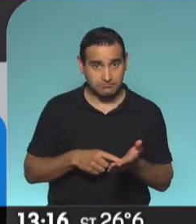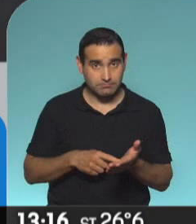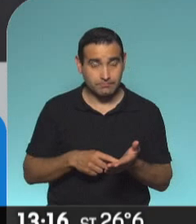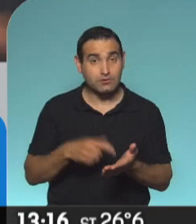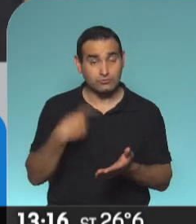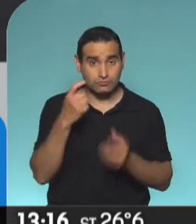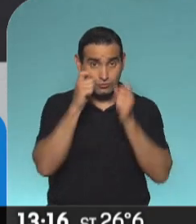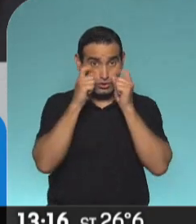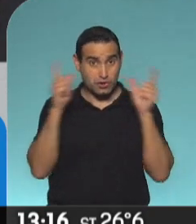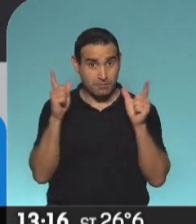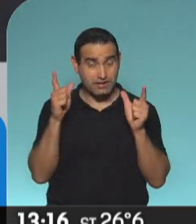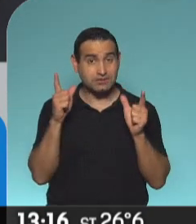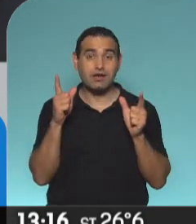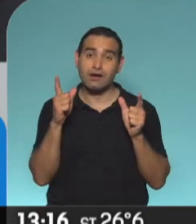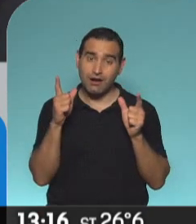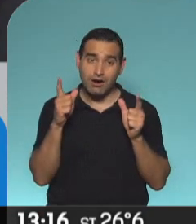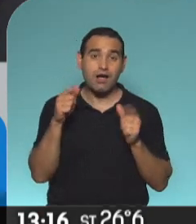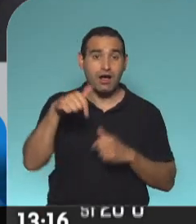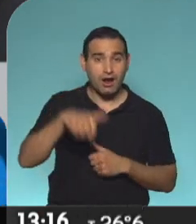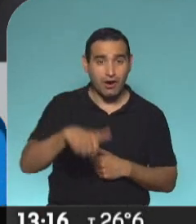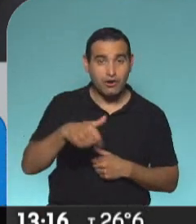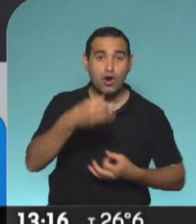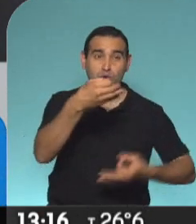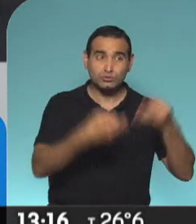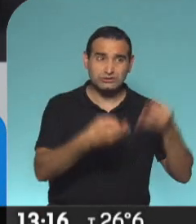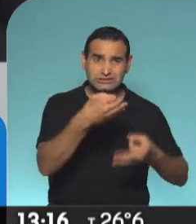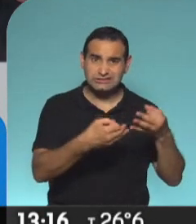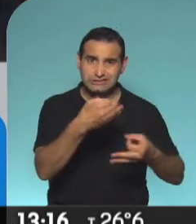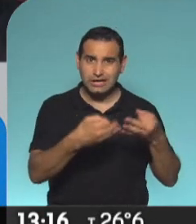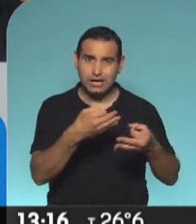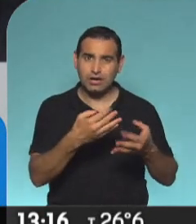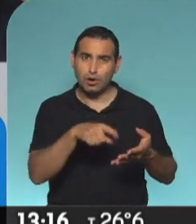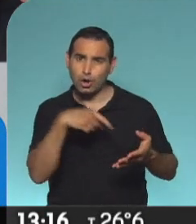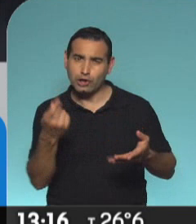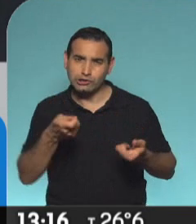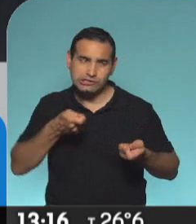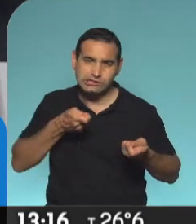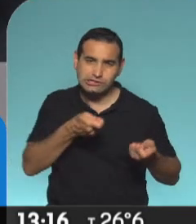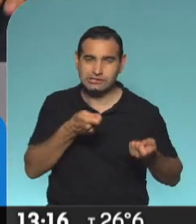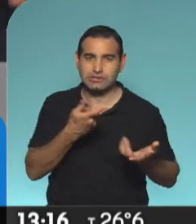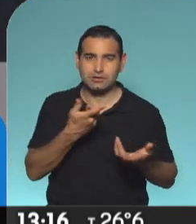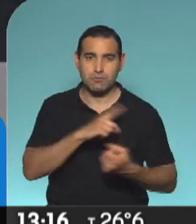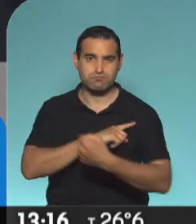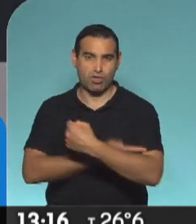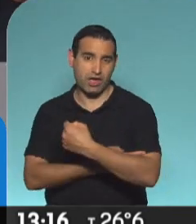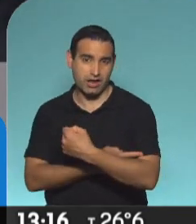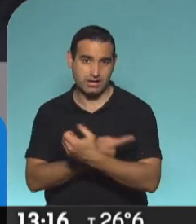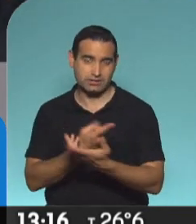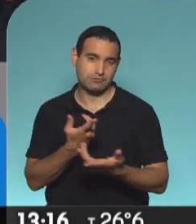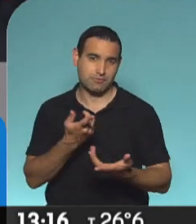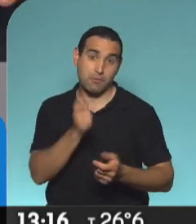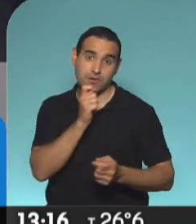Nos sorprende que cuando se afecta la corporación judicial y ejercen sus presiones los poderes fácticos, los poderes